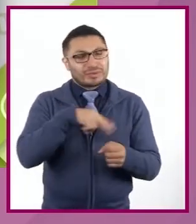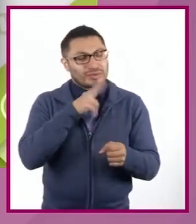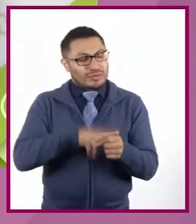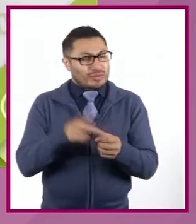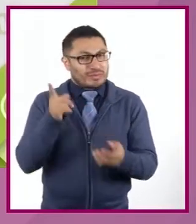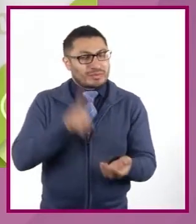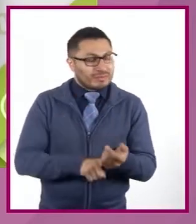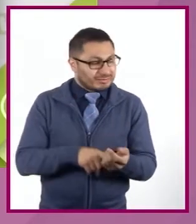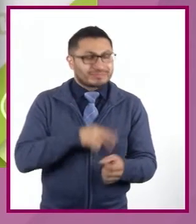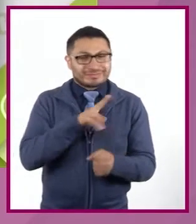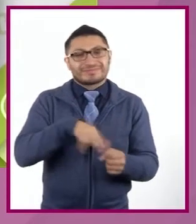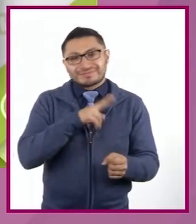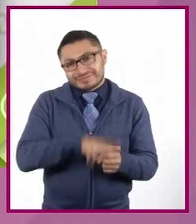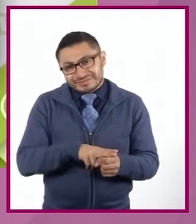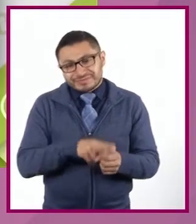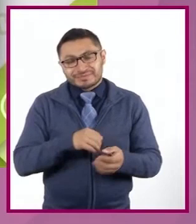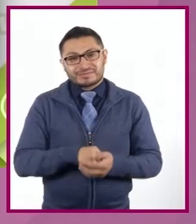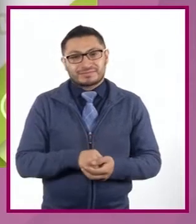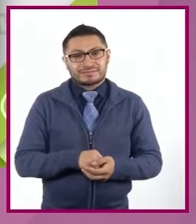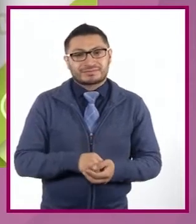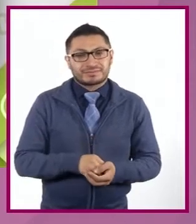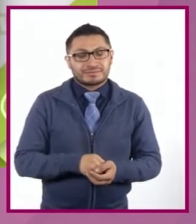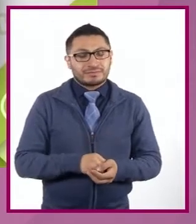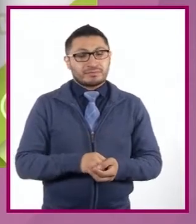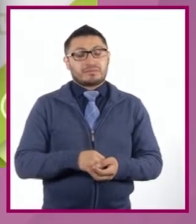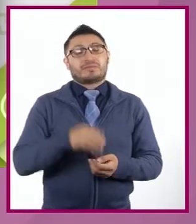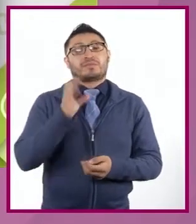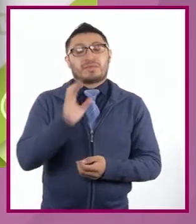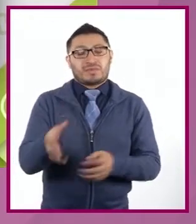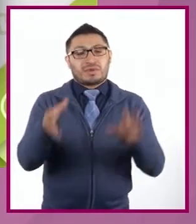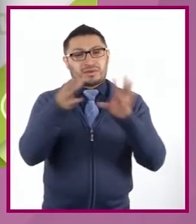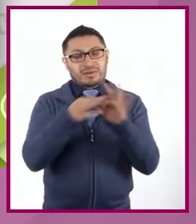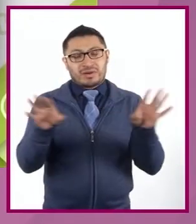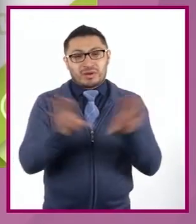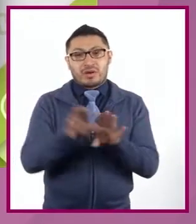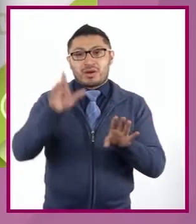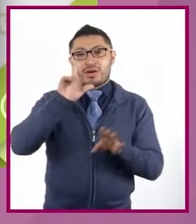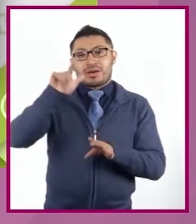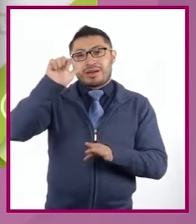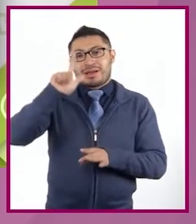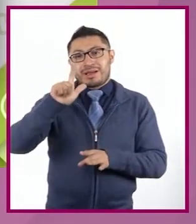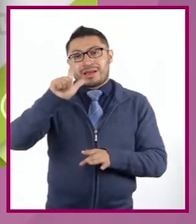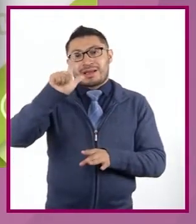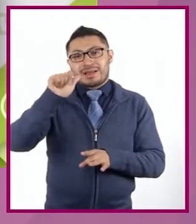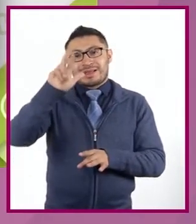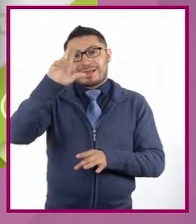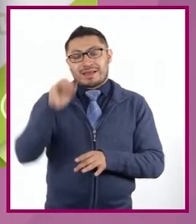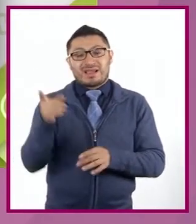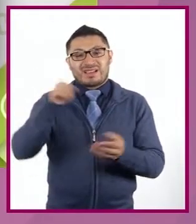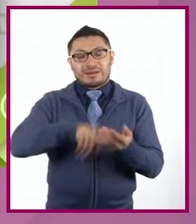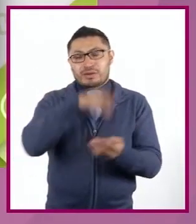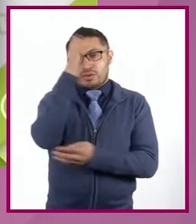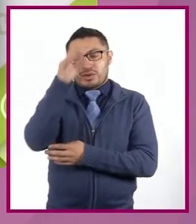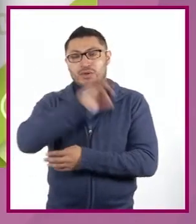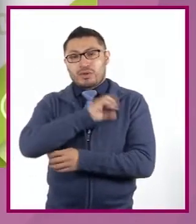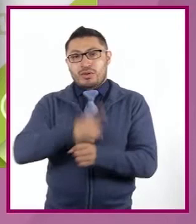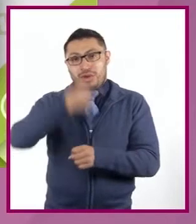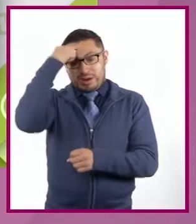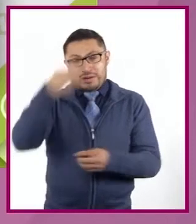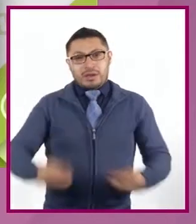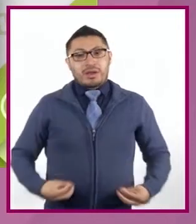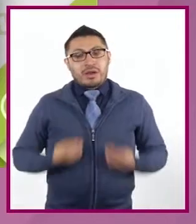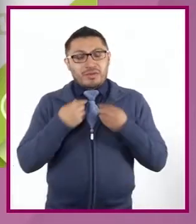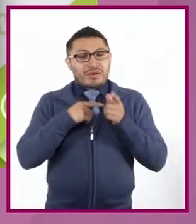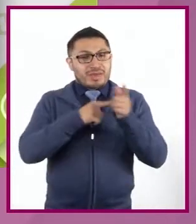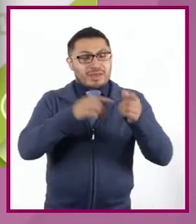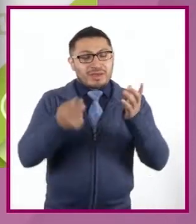naturaleza. En el momento y lugar para explicarles cómo un claro en la selva da oportunidad para que la vida se renueve y enriquezca,